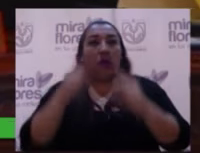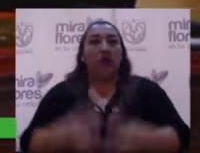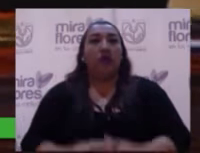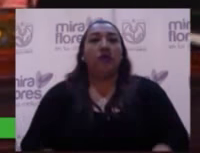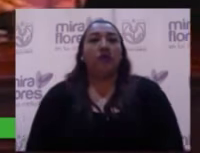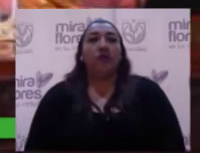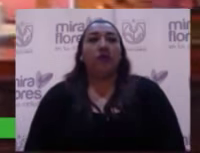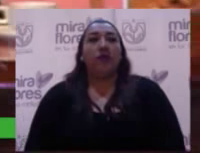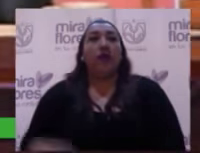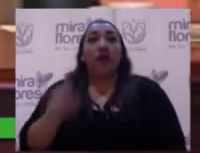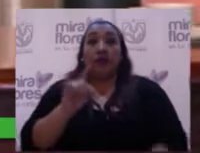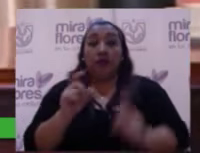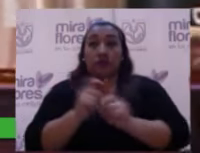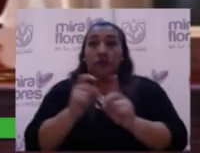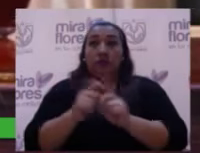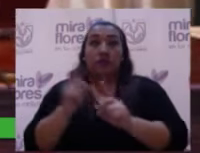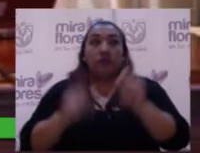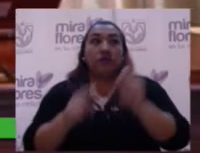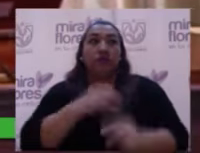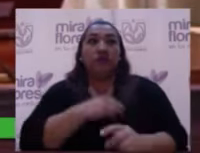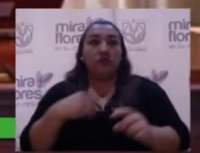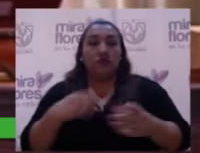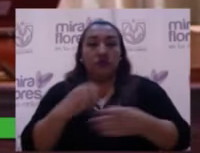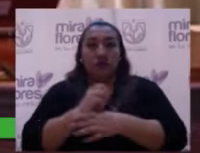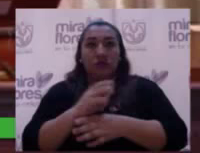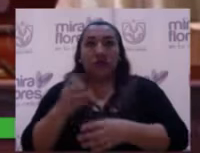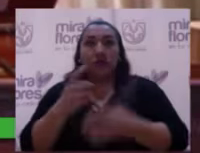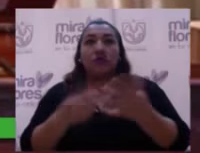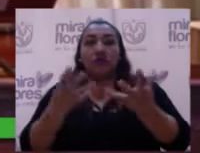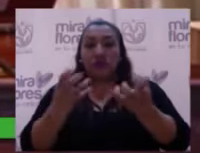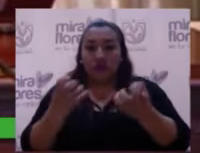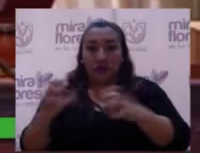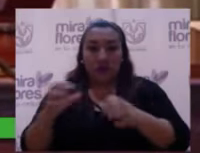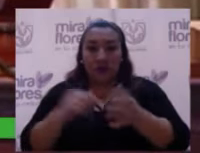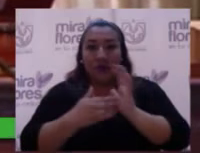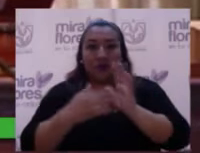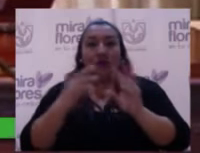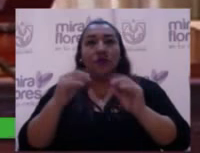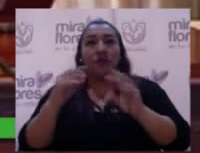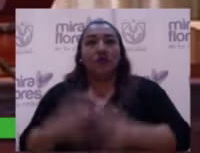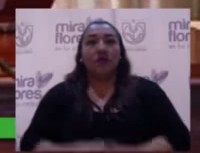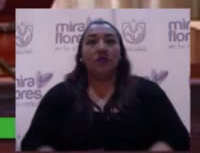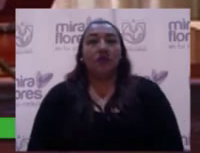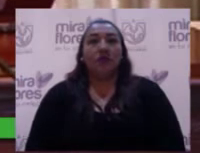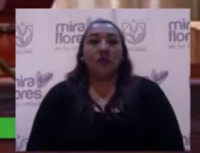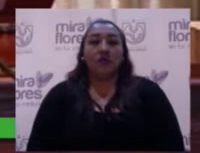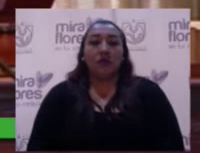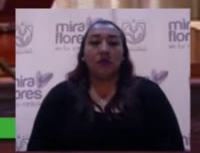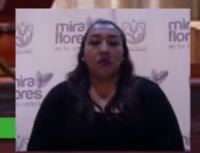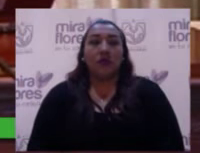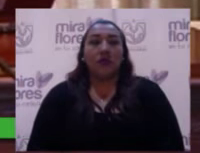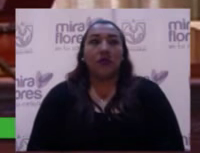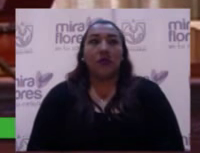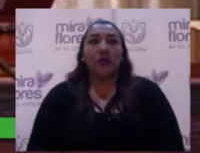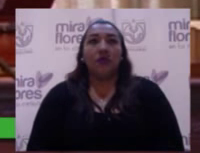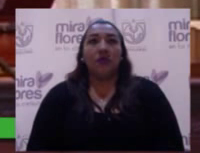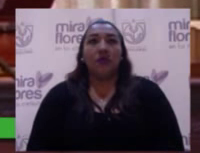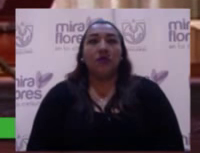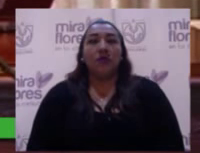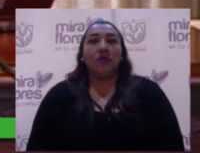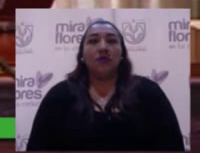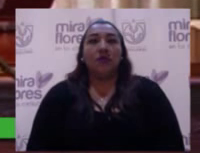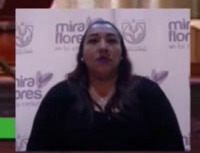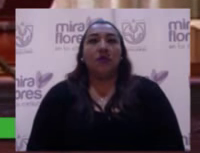acuerdo. Se ofrece el uso de la palabra. ¿Algún miembro del Consejo que quiera hacer algún comentario o algo al respecto de